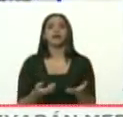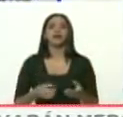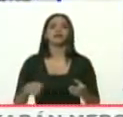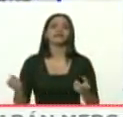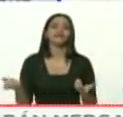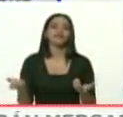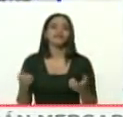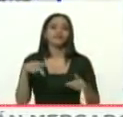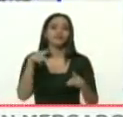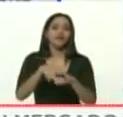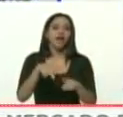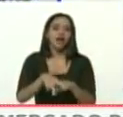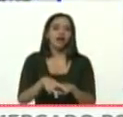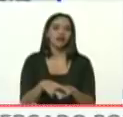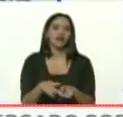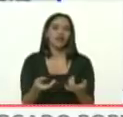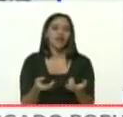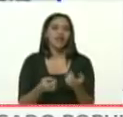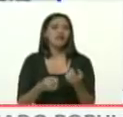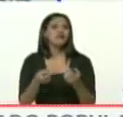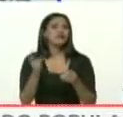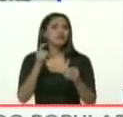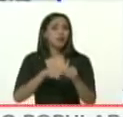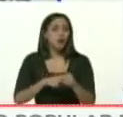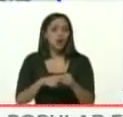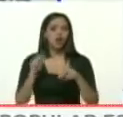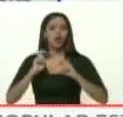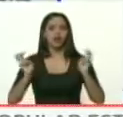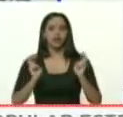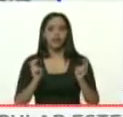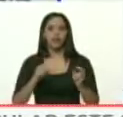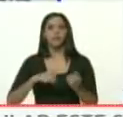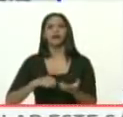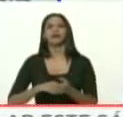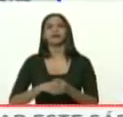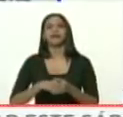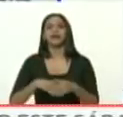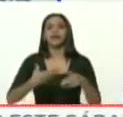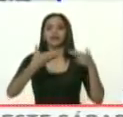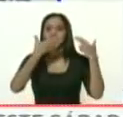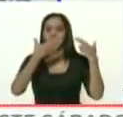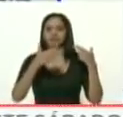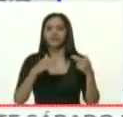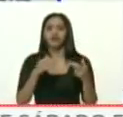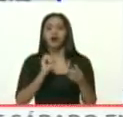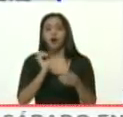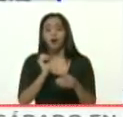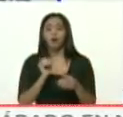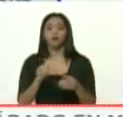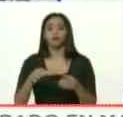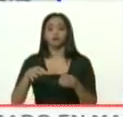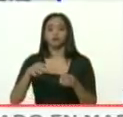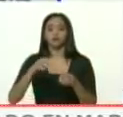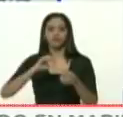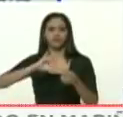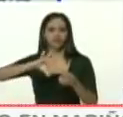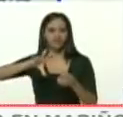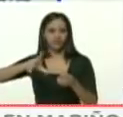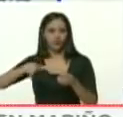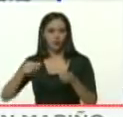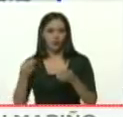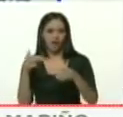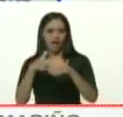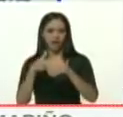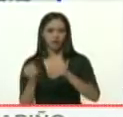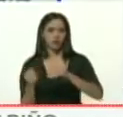estrechamente vinculado, así como el tema del contrabando de extracción. En este caso, quisiéramos también